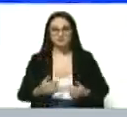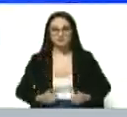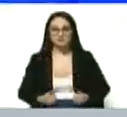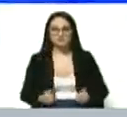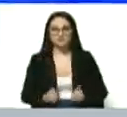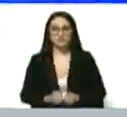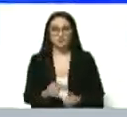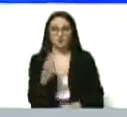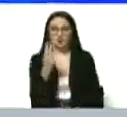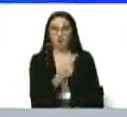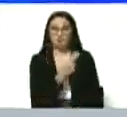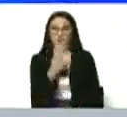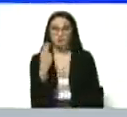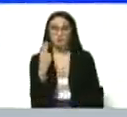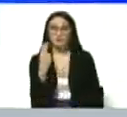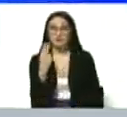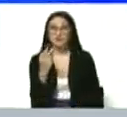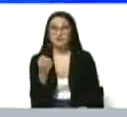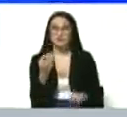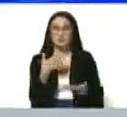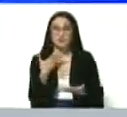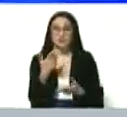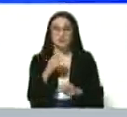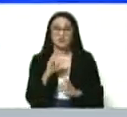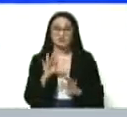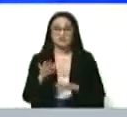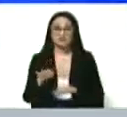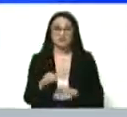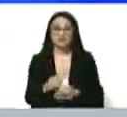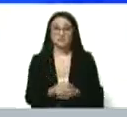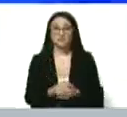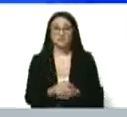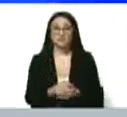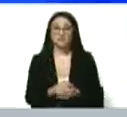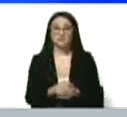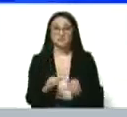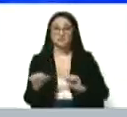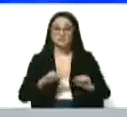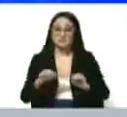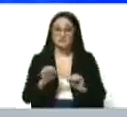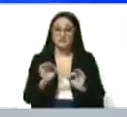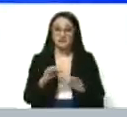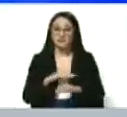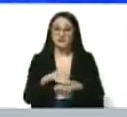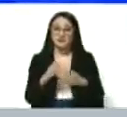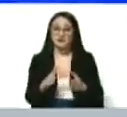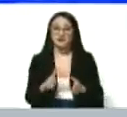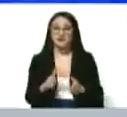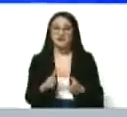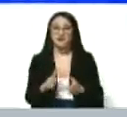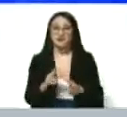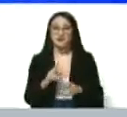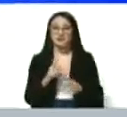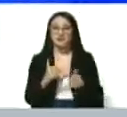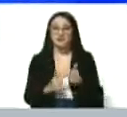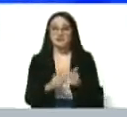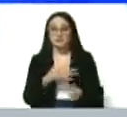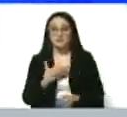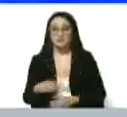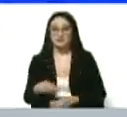los compromisos pueden ser respaldados con la debida acción, el ministro y vicepresidente Tarek El Aissami